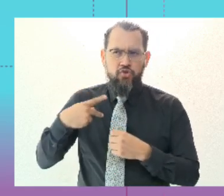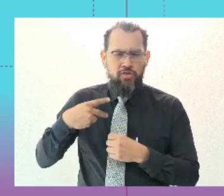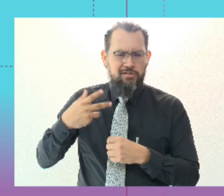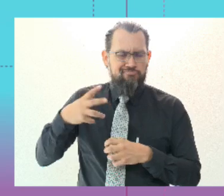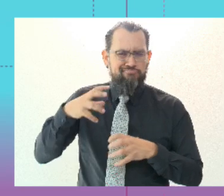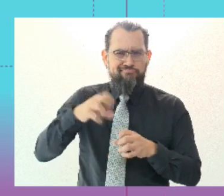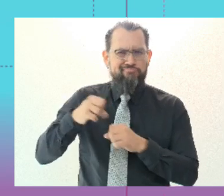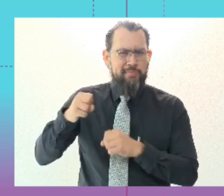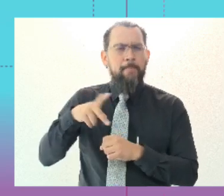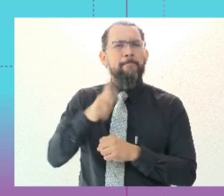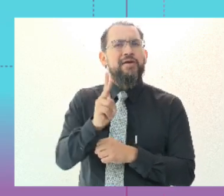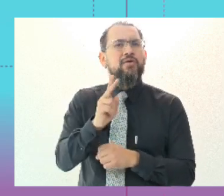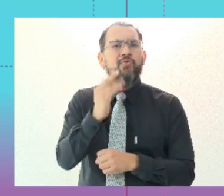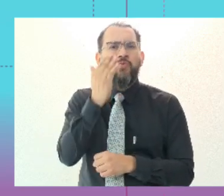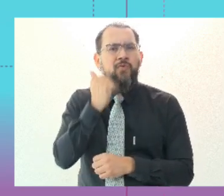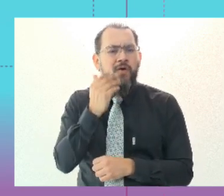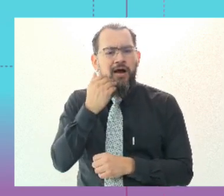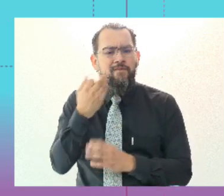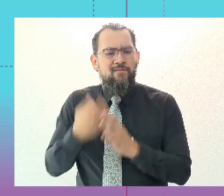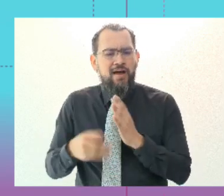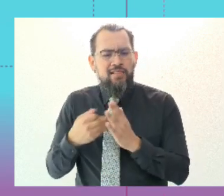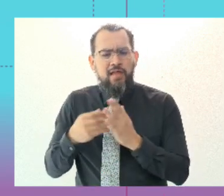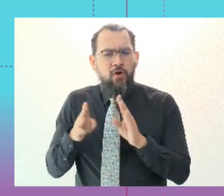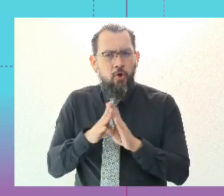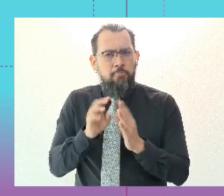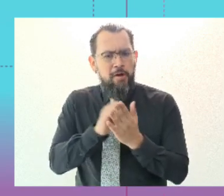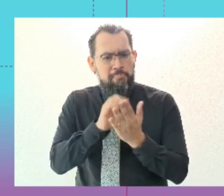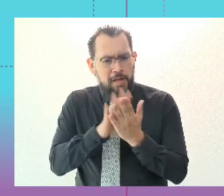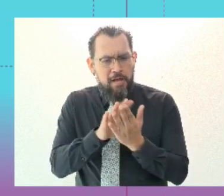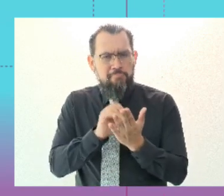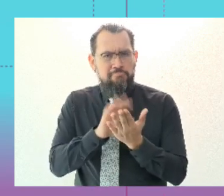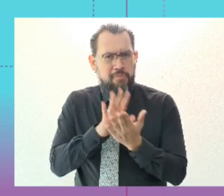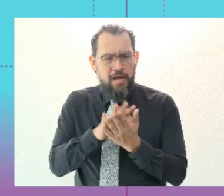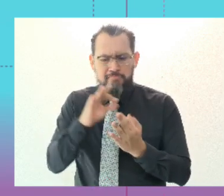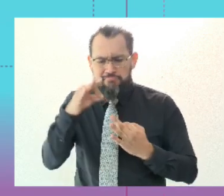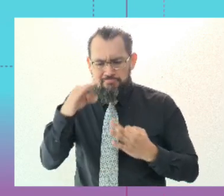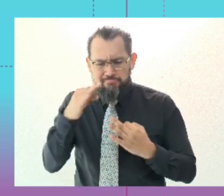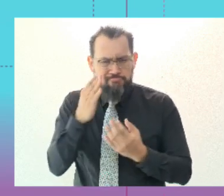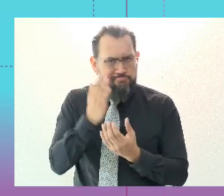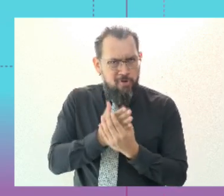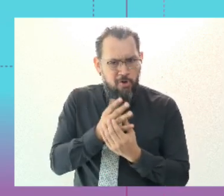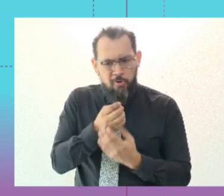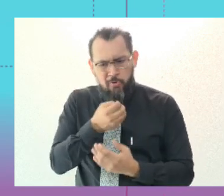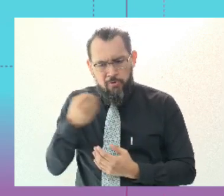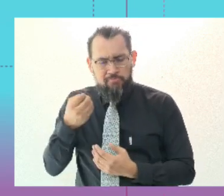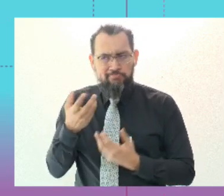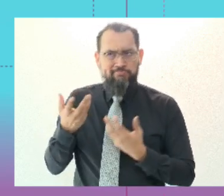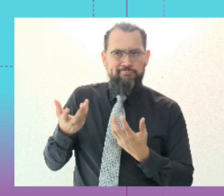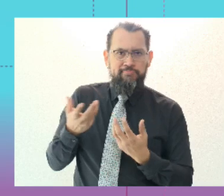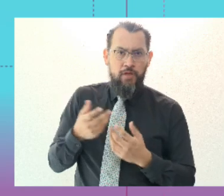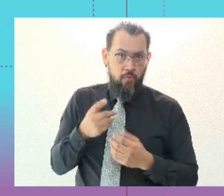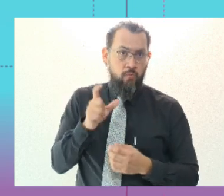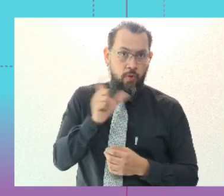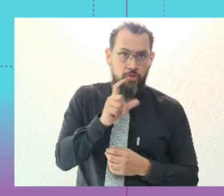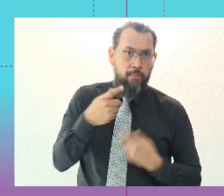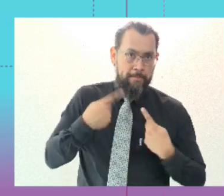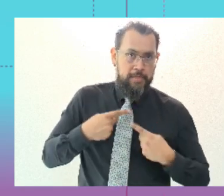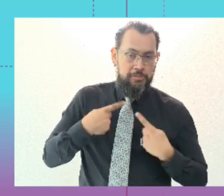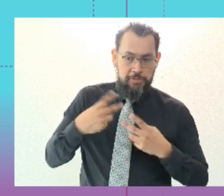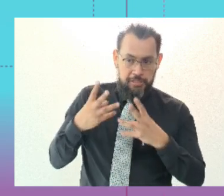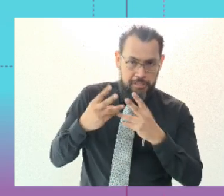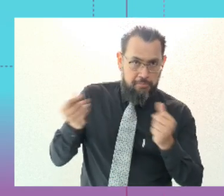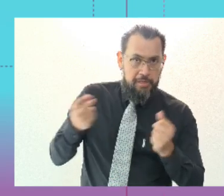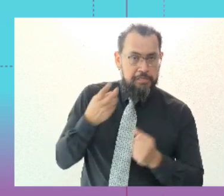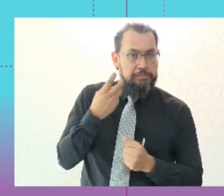protocolos documentales al respecto. Y créanme que los protocolos documentales, cuando hablamos de personas desaparecidas, son